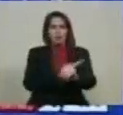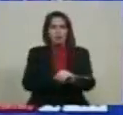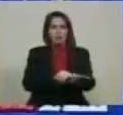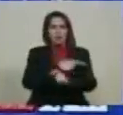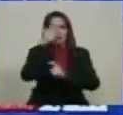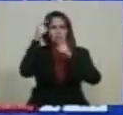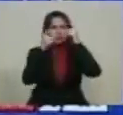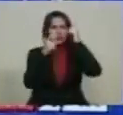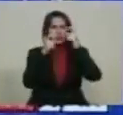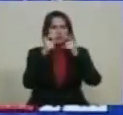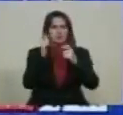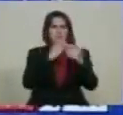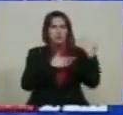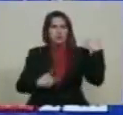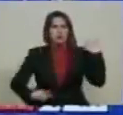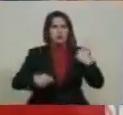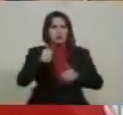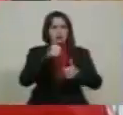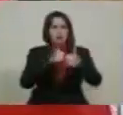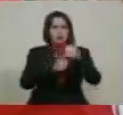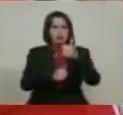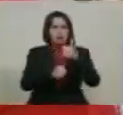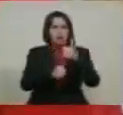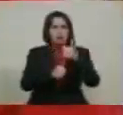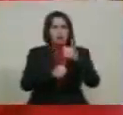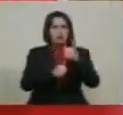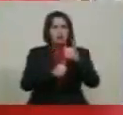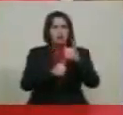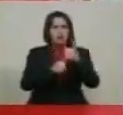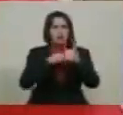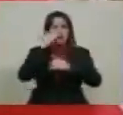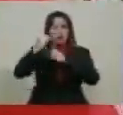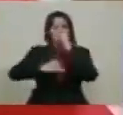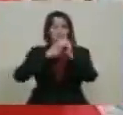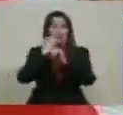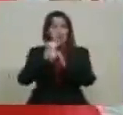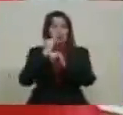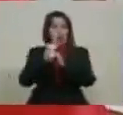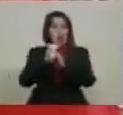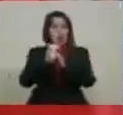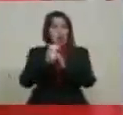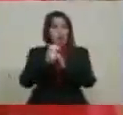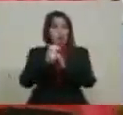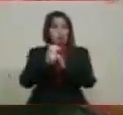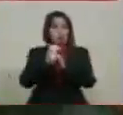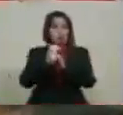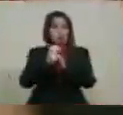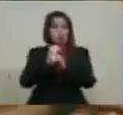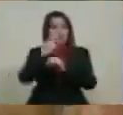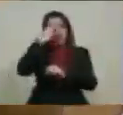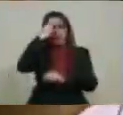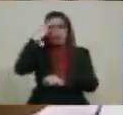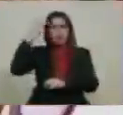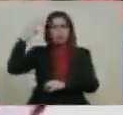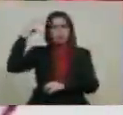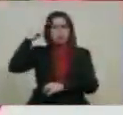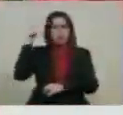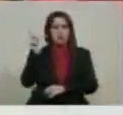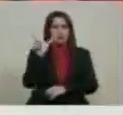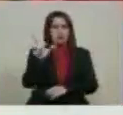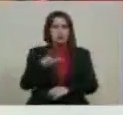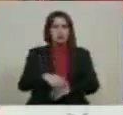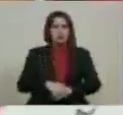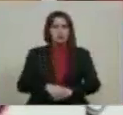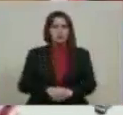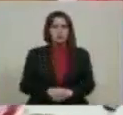Frías, vicepresidente de Asuntos Internacionales, el canciller del partido.